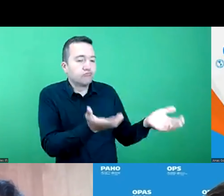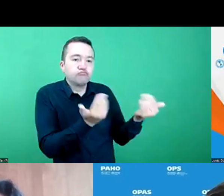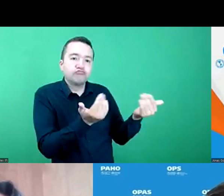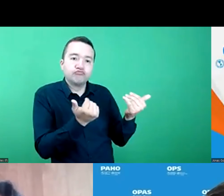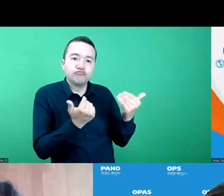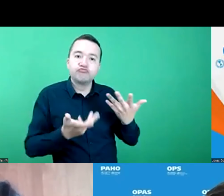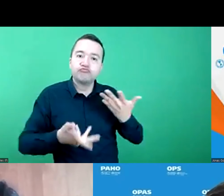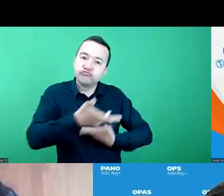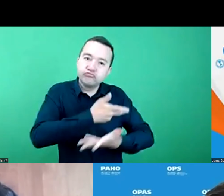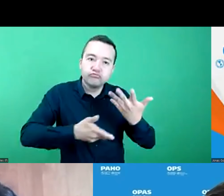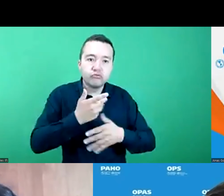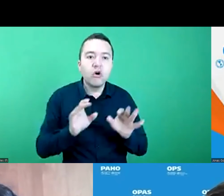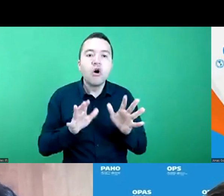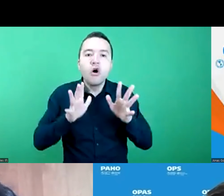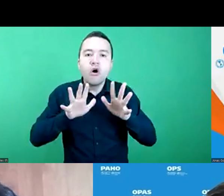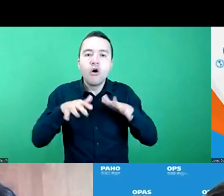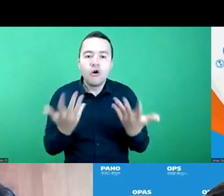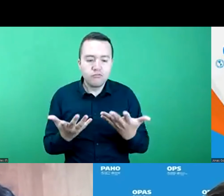de diálogo, de